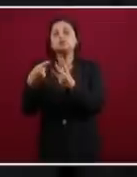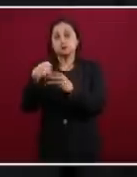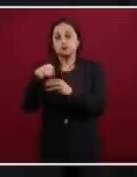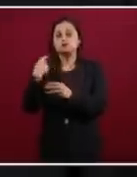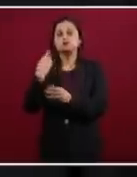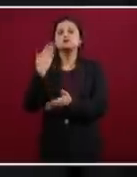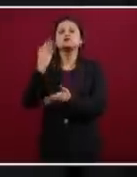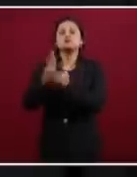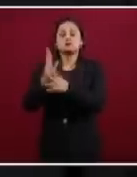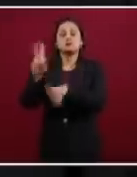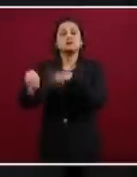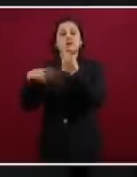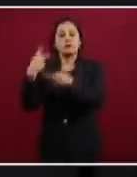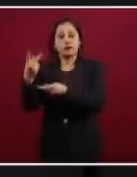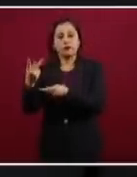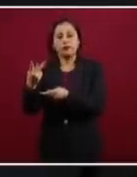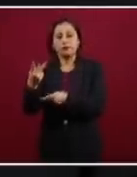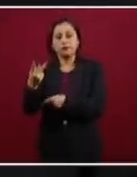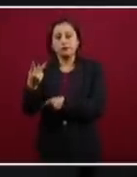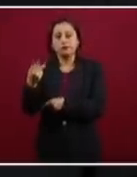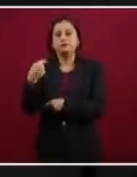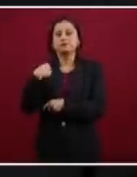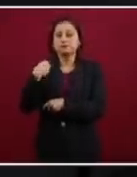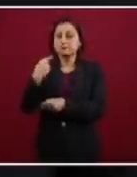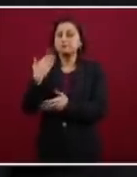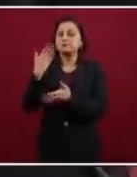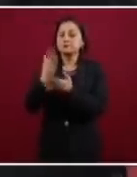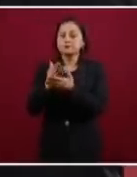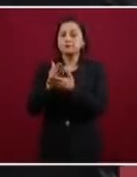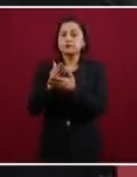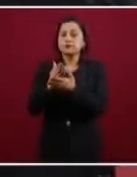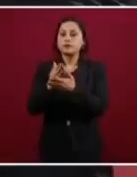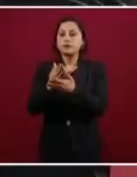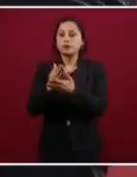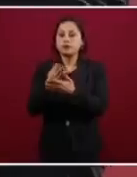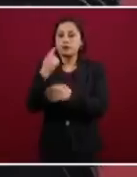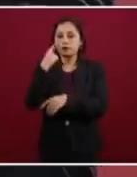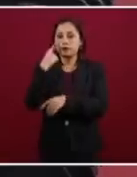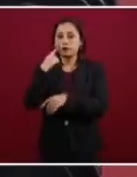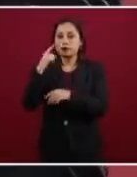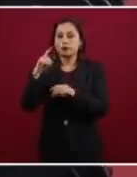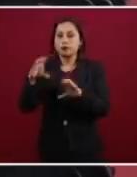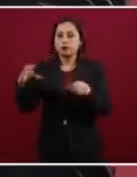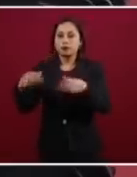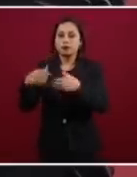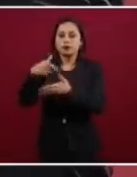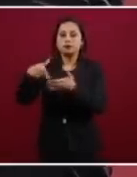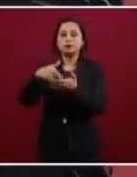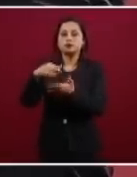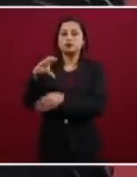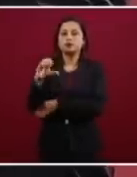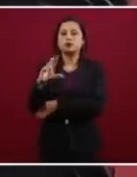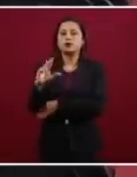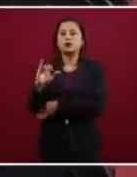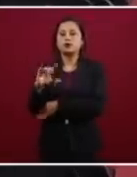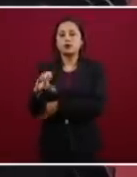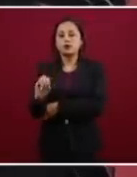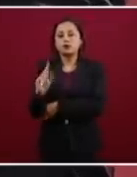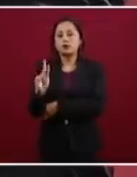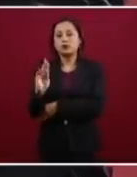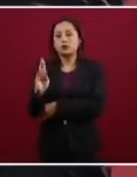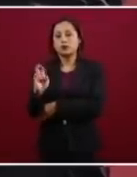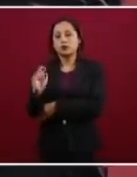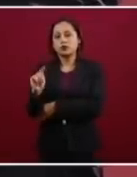voy a estar y voy a estar por ejemplo en carrillo puerto para que